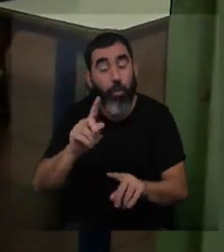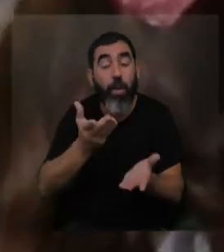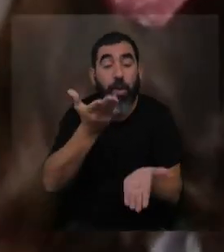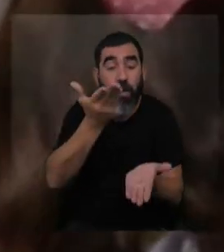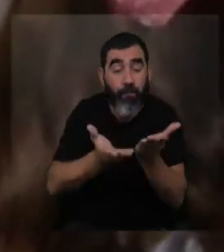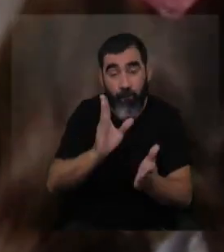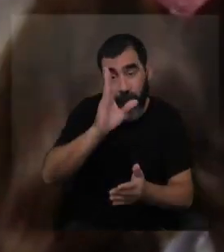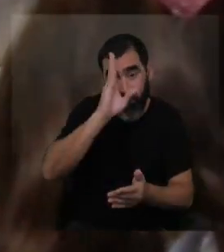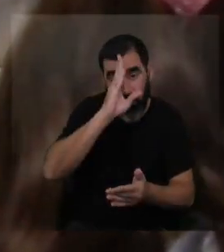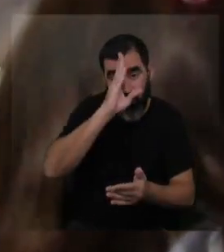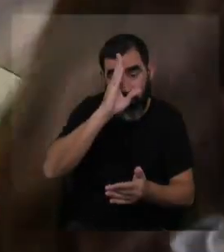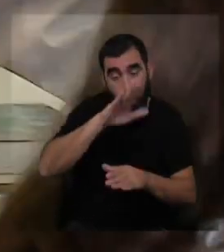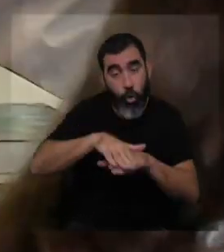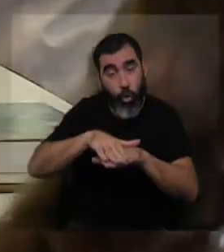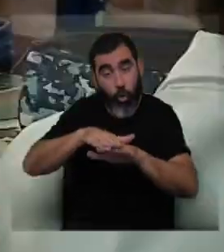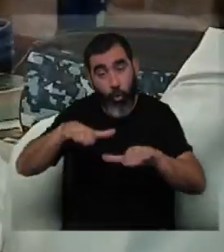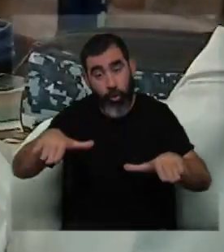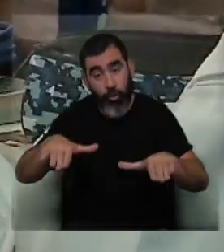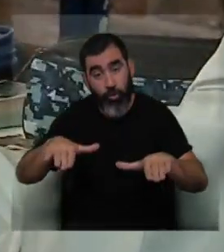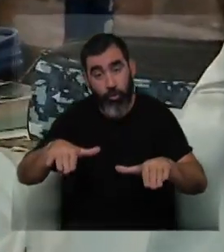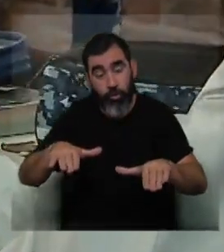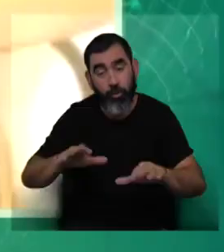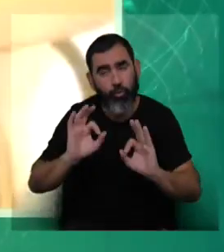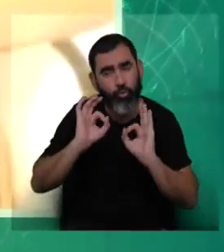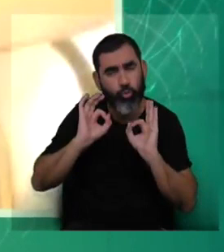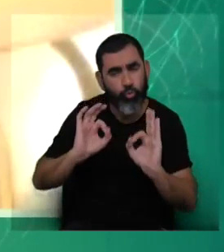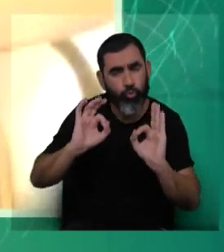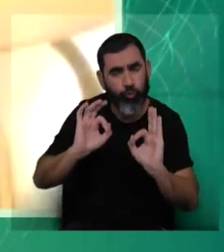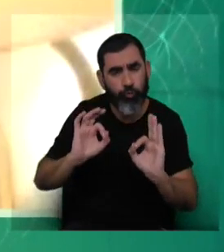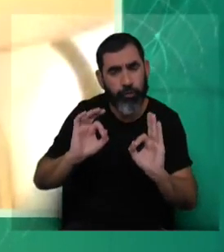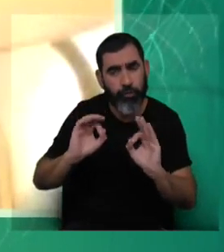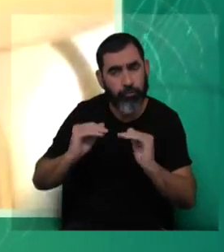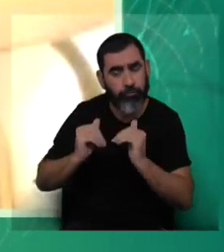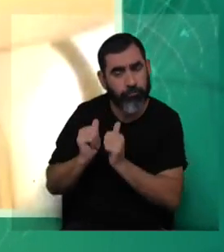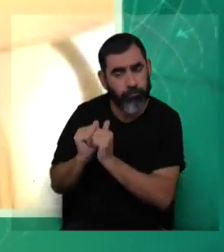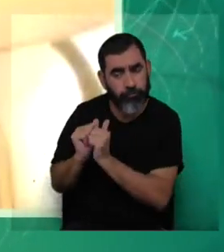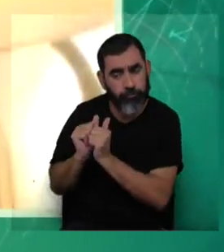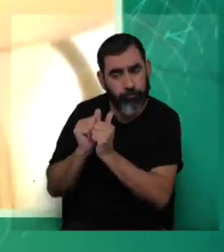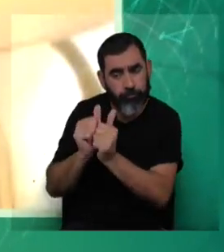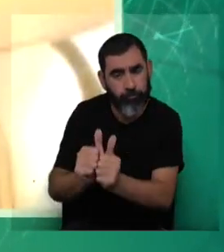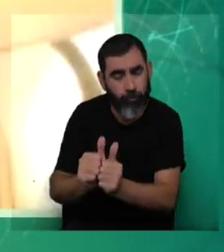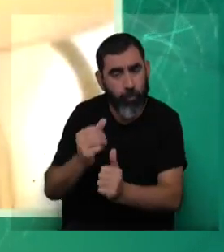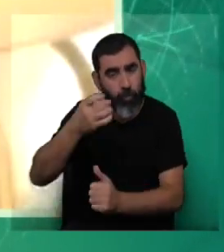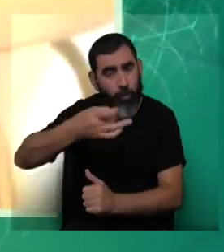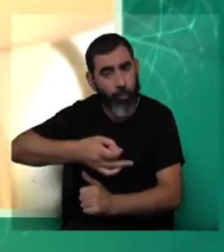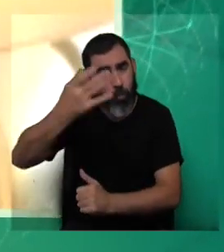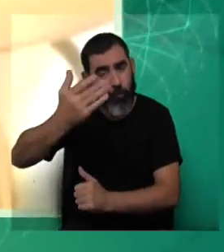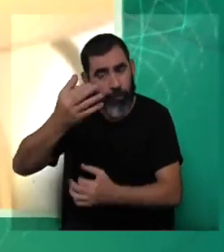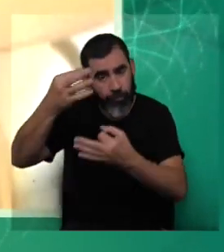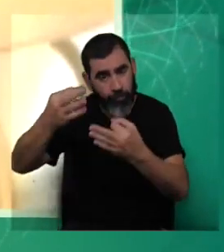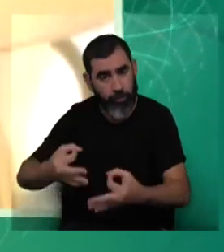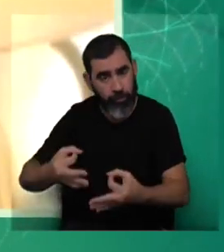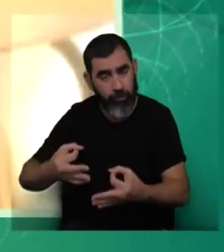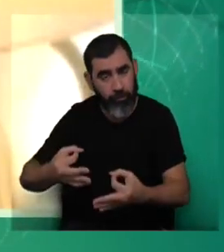los aprendizajes de los niños. ¿Estuvieron suficientemente acompañados por profesionales para que